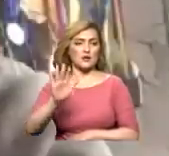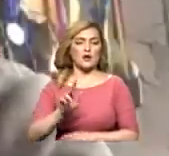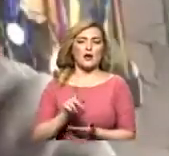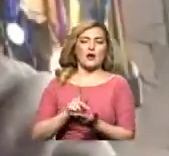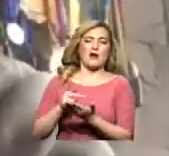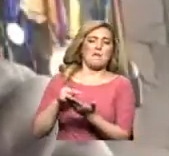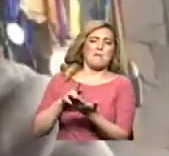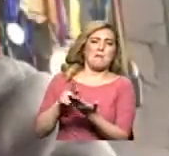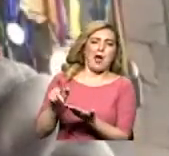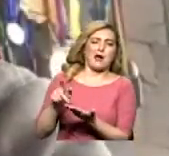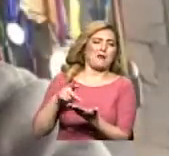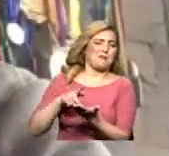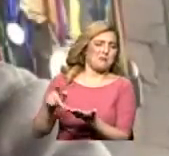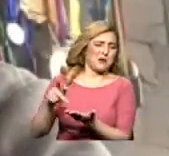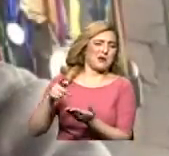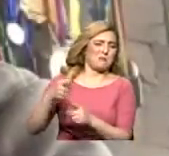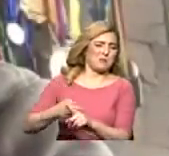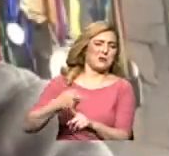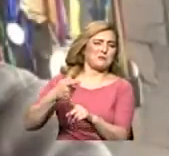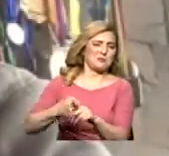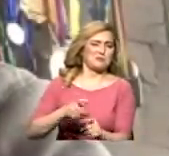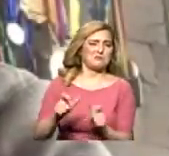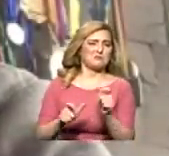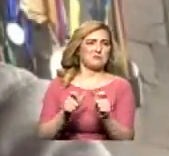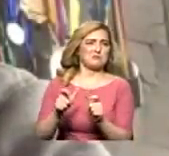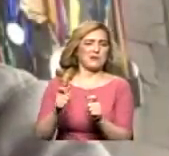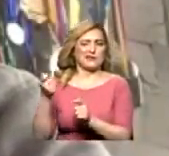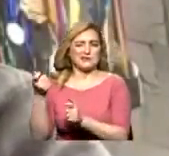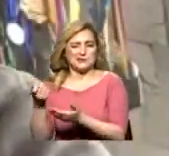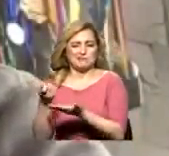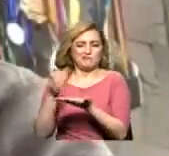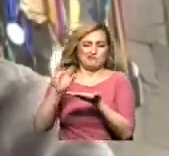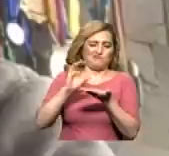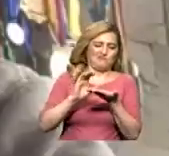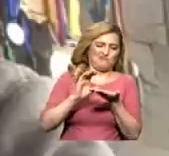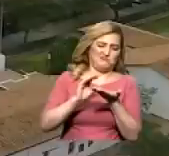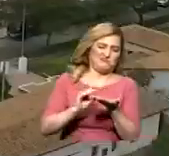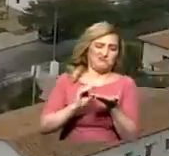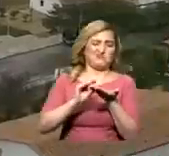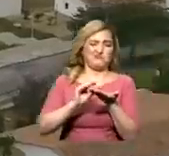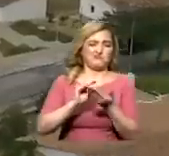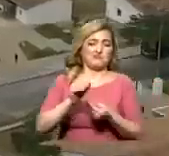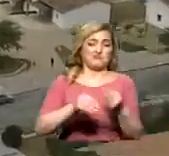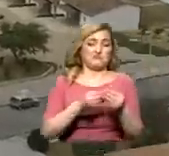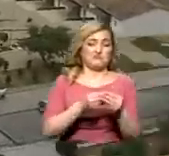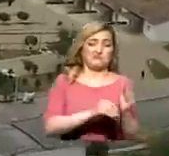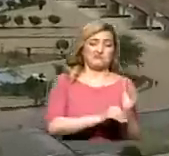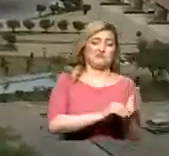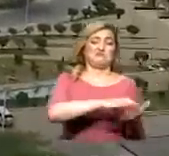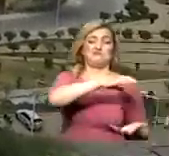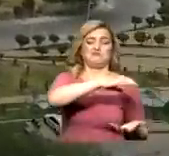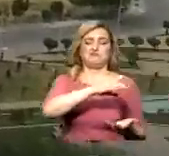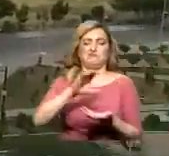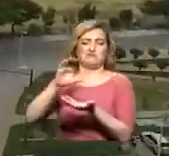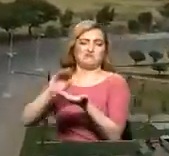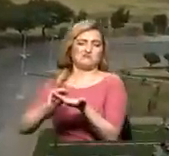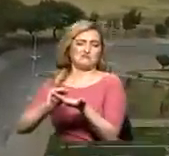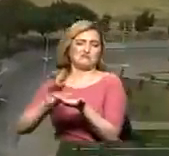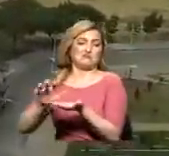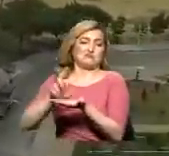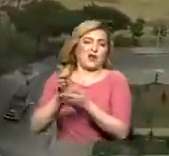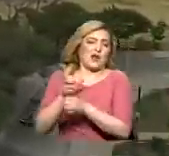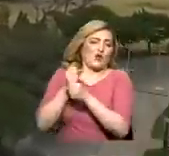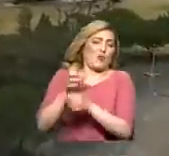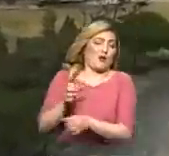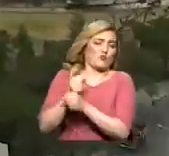es decir, algo estaban dando de rendimiento, pero obviamente no en la cantidad que merita la inversión. Por ello, en abril de 2018, un mes